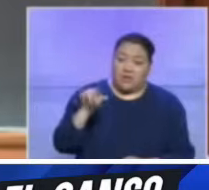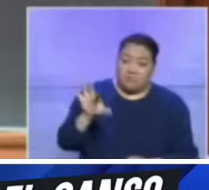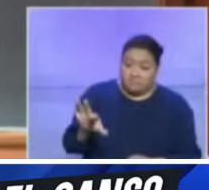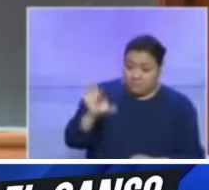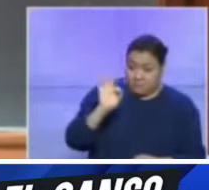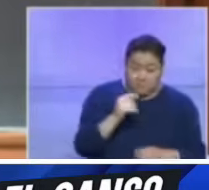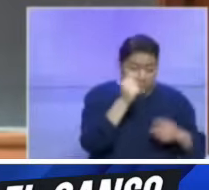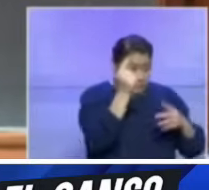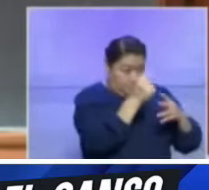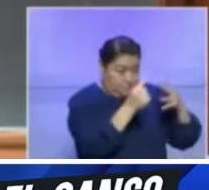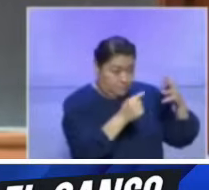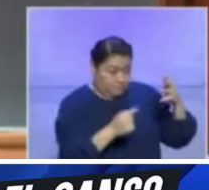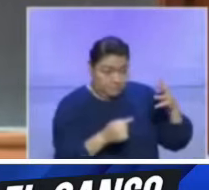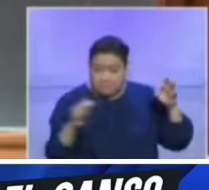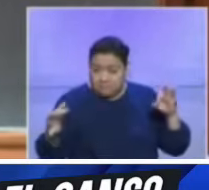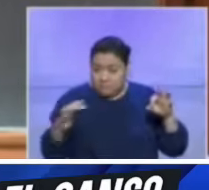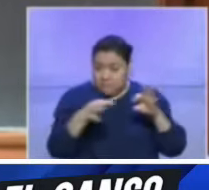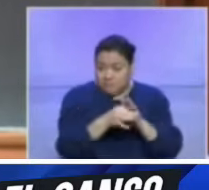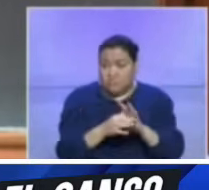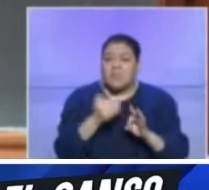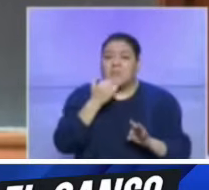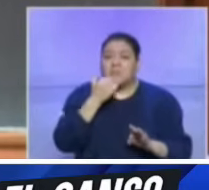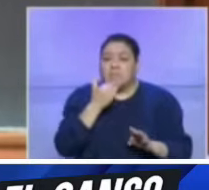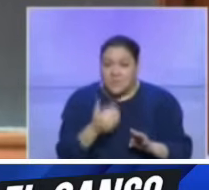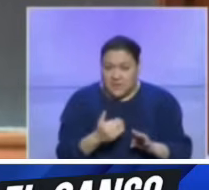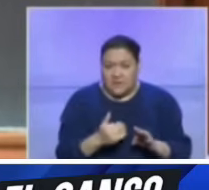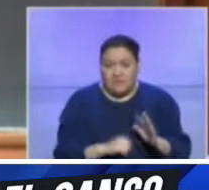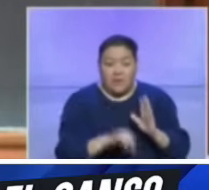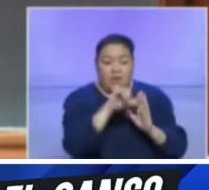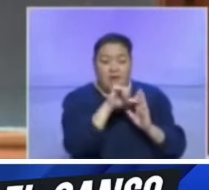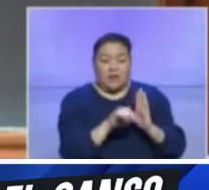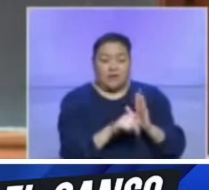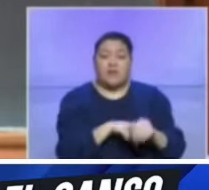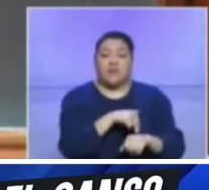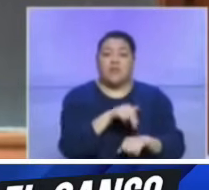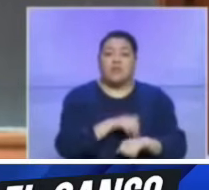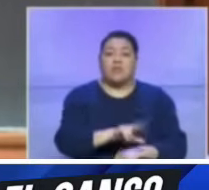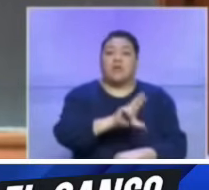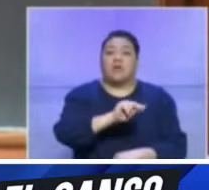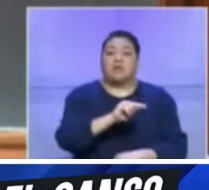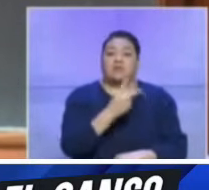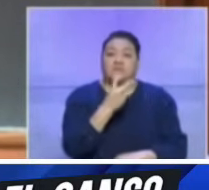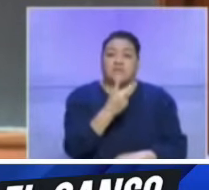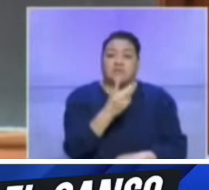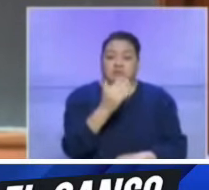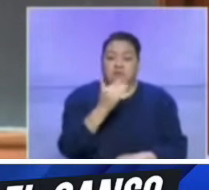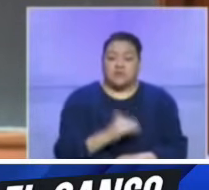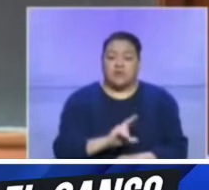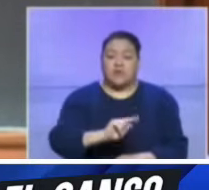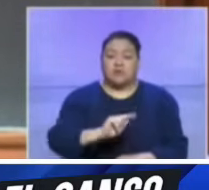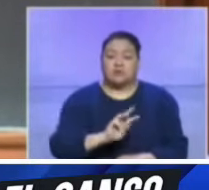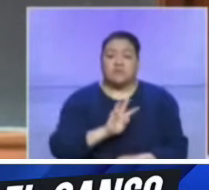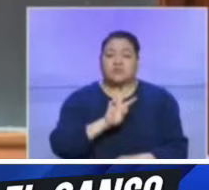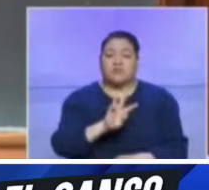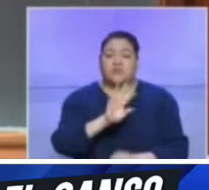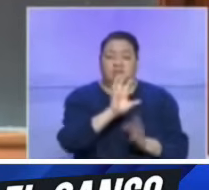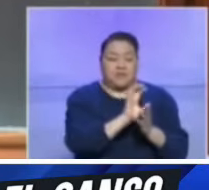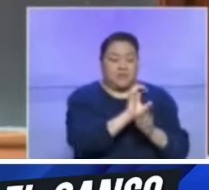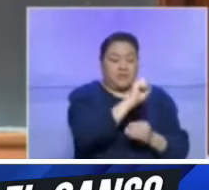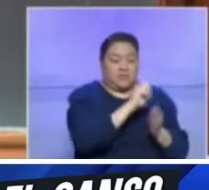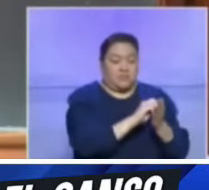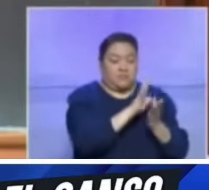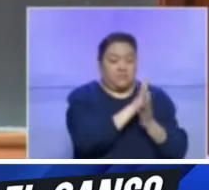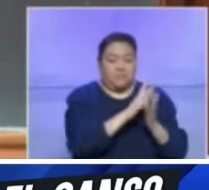de elegibilidad establecidos en los artículos 82 y 83 de la